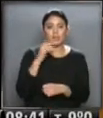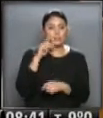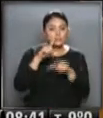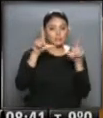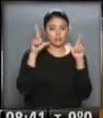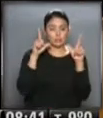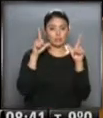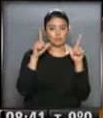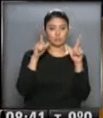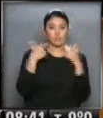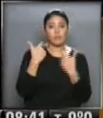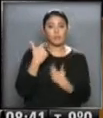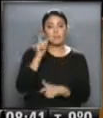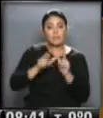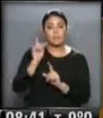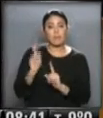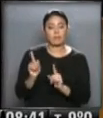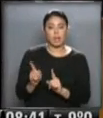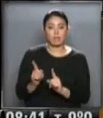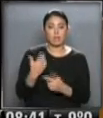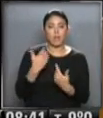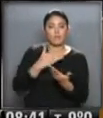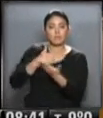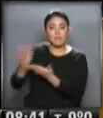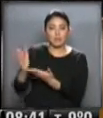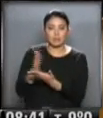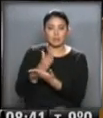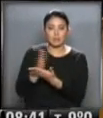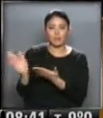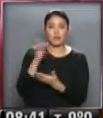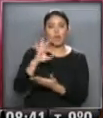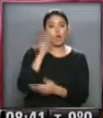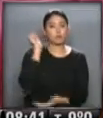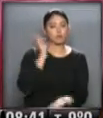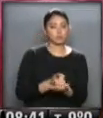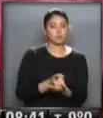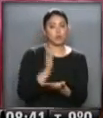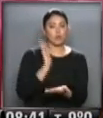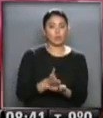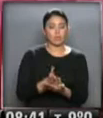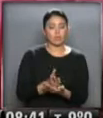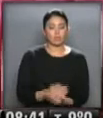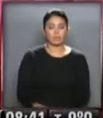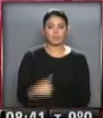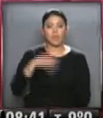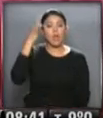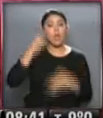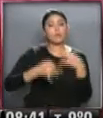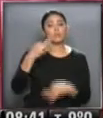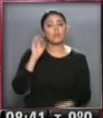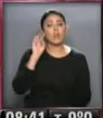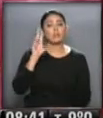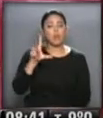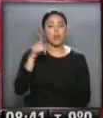vigilantes para que estas personas se alejen, salgan o sean juzgadas y condenadas como corresponde. La justicia tiene un rol